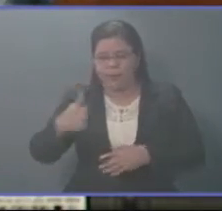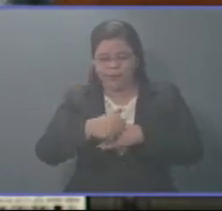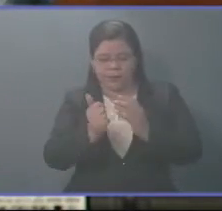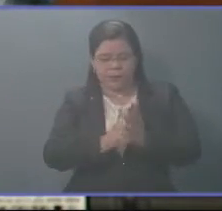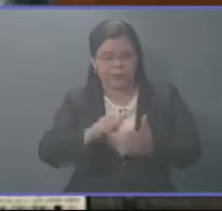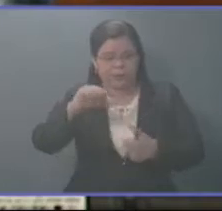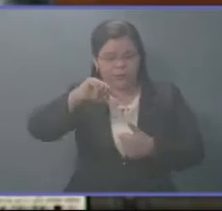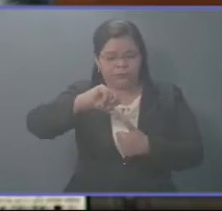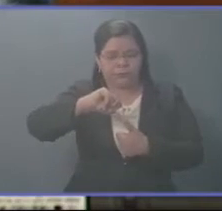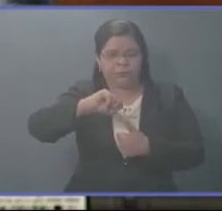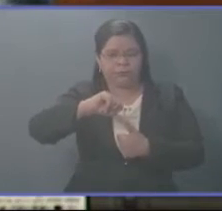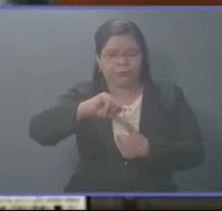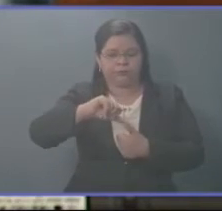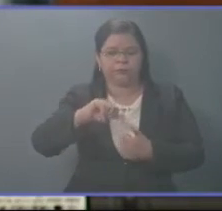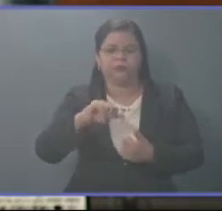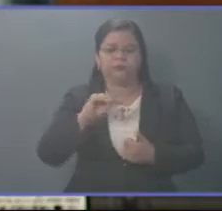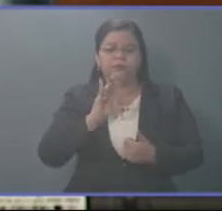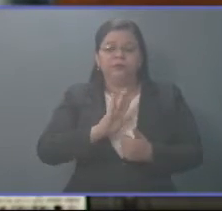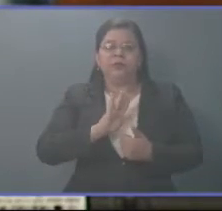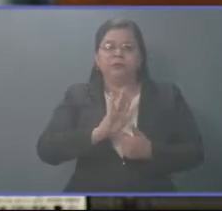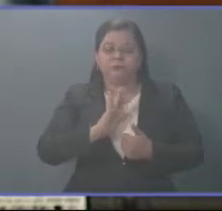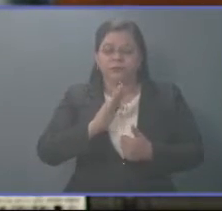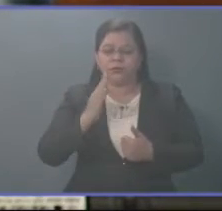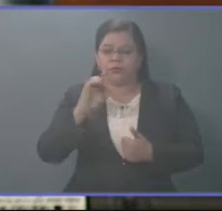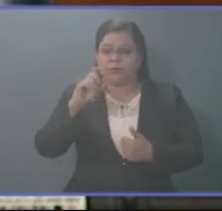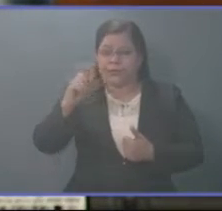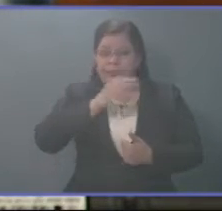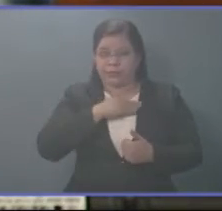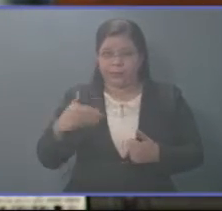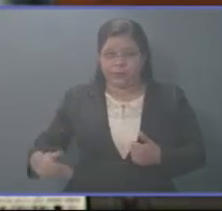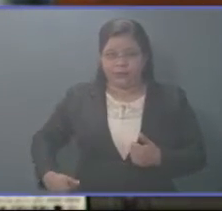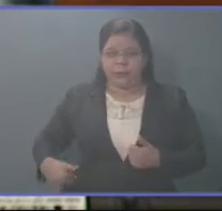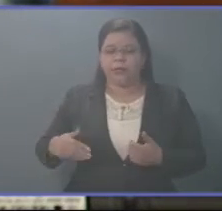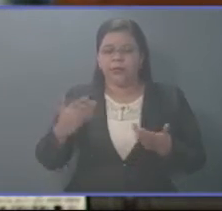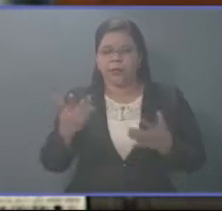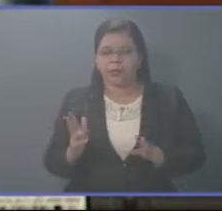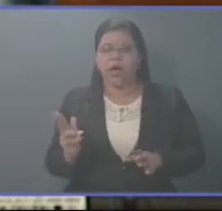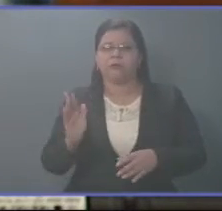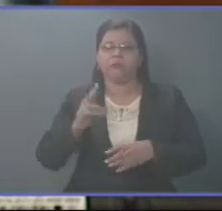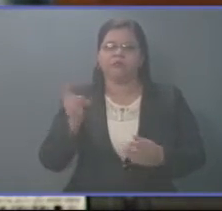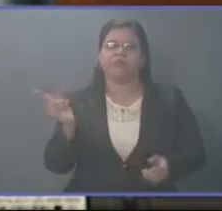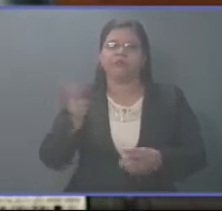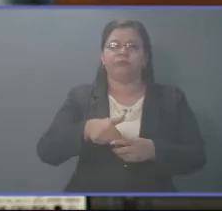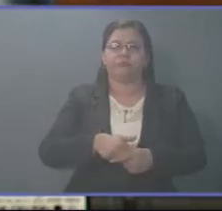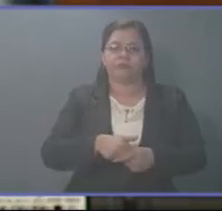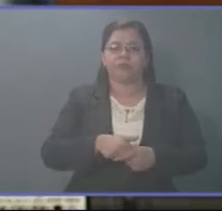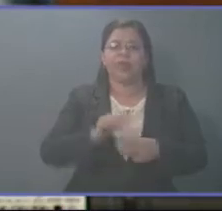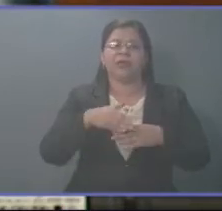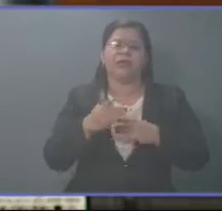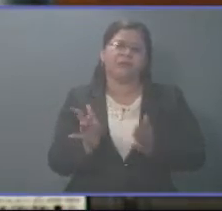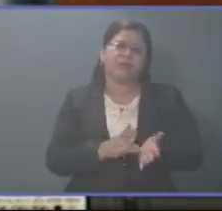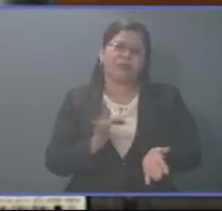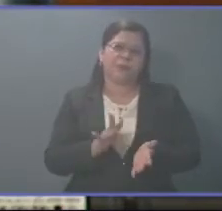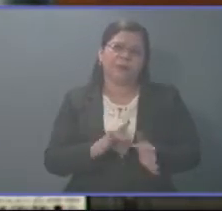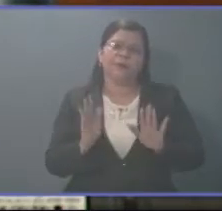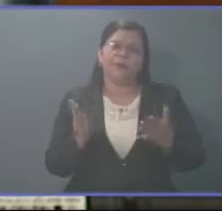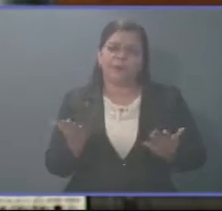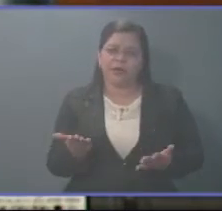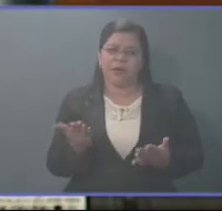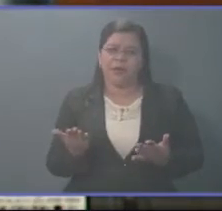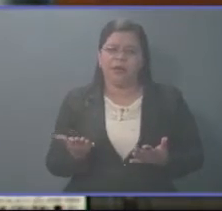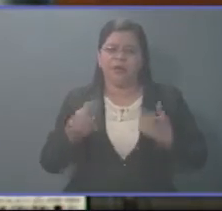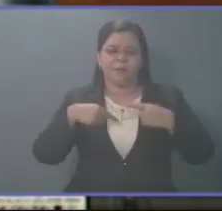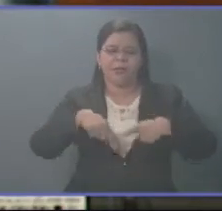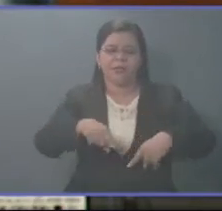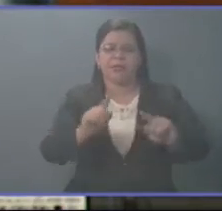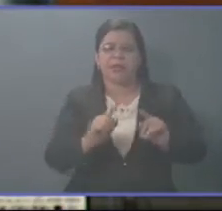Parlacen, sus expresidentes luego conforman parte del mismo y lo aprovechan para obtener fuero del